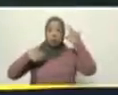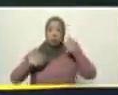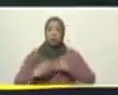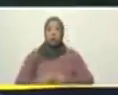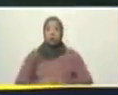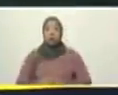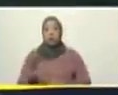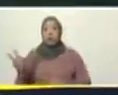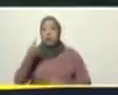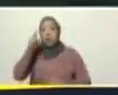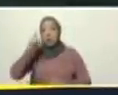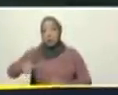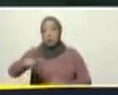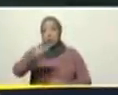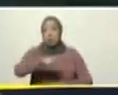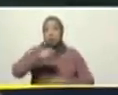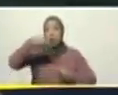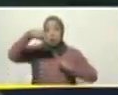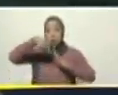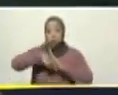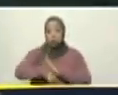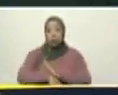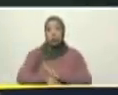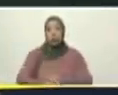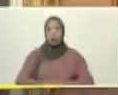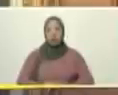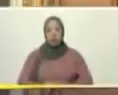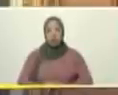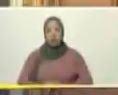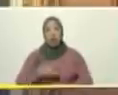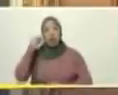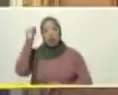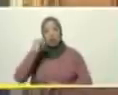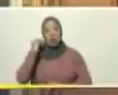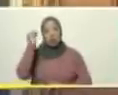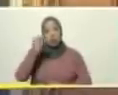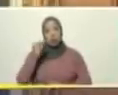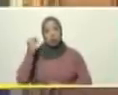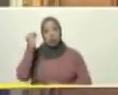del pueblo, en la profundidad de la conciencia